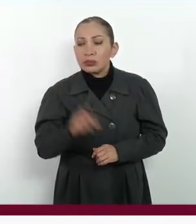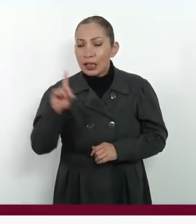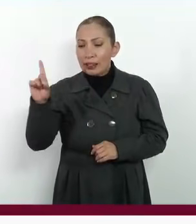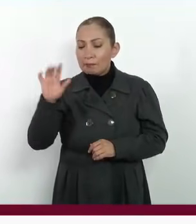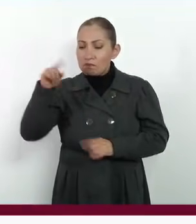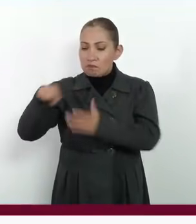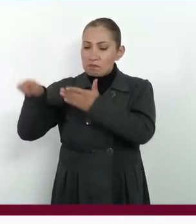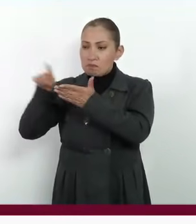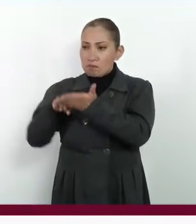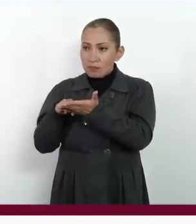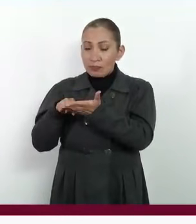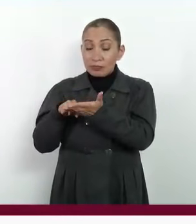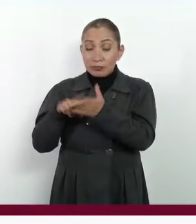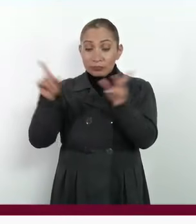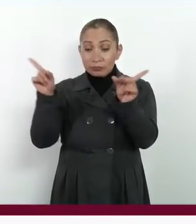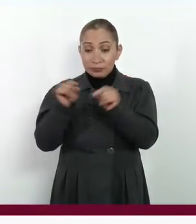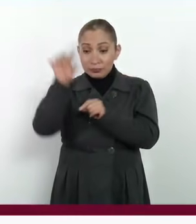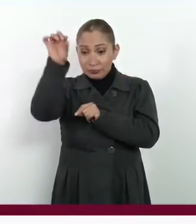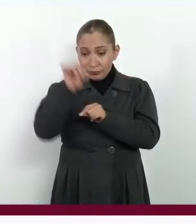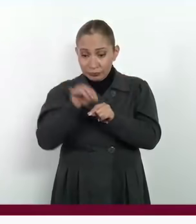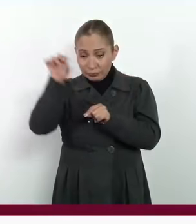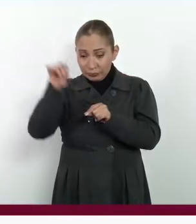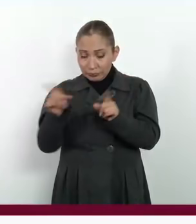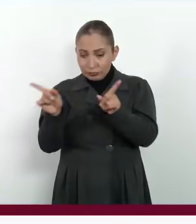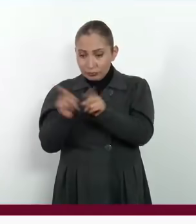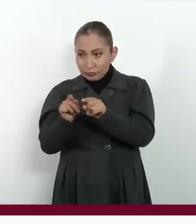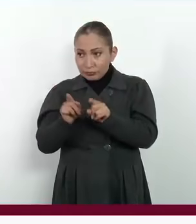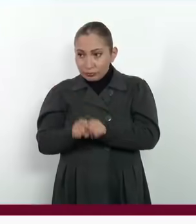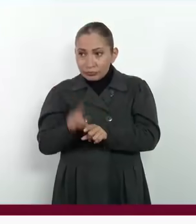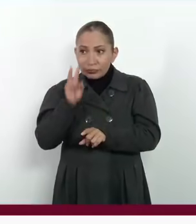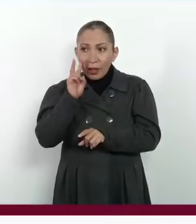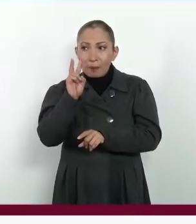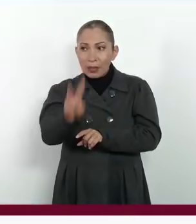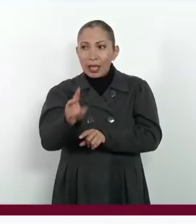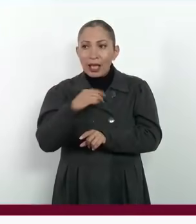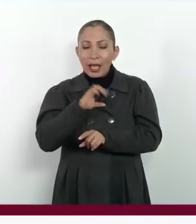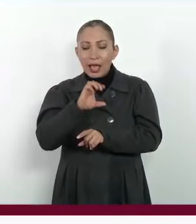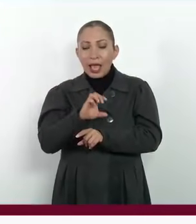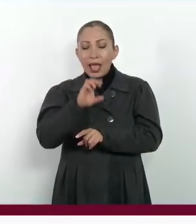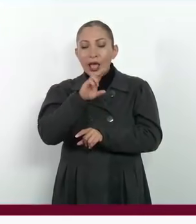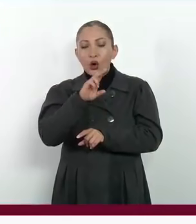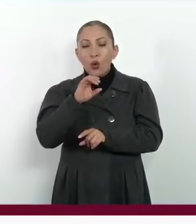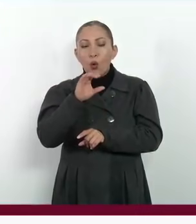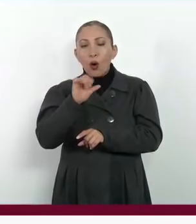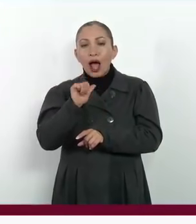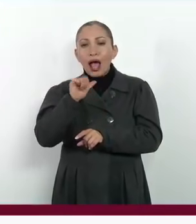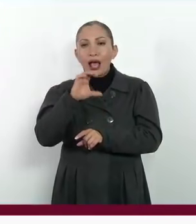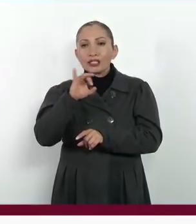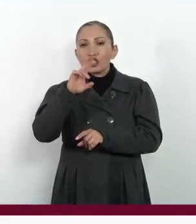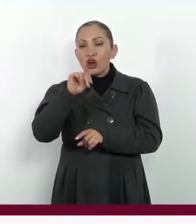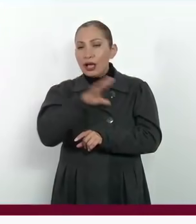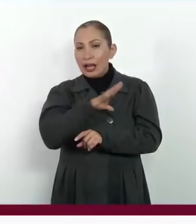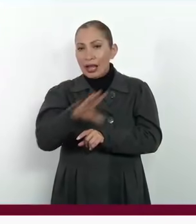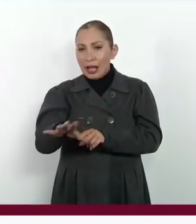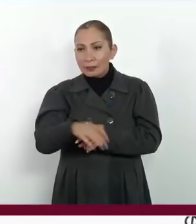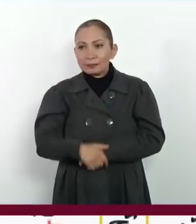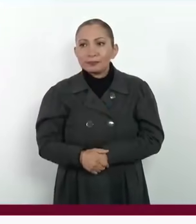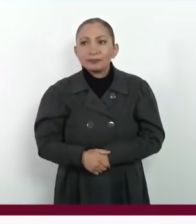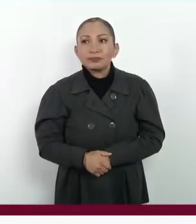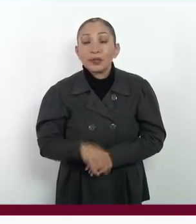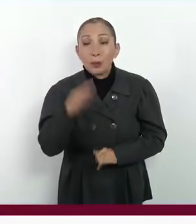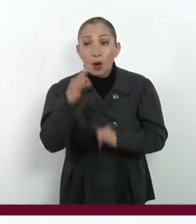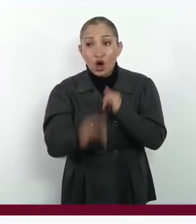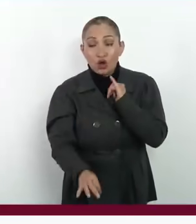en el lado derecho. Y al simplificar los términos independientes, se obtiene la ecuación general de la circunferencia.